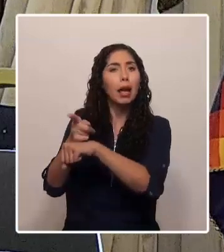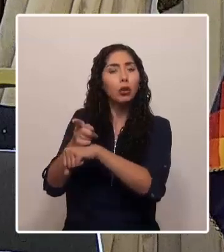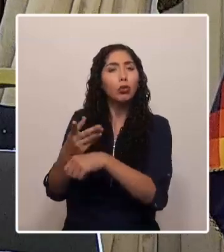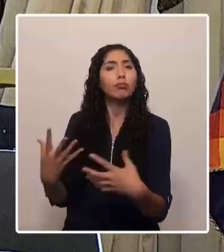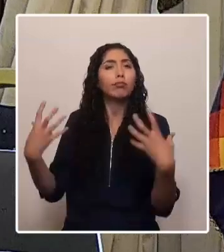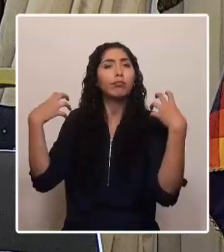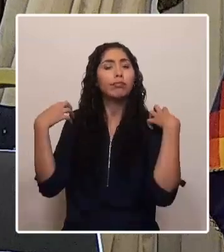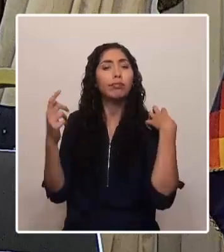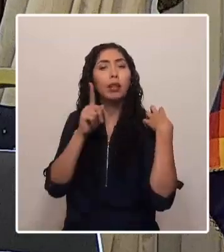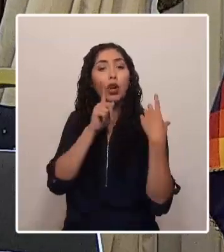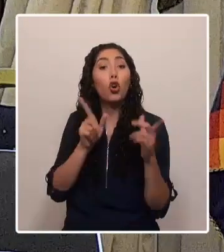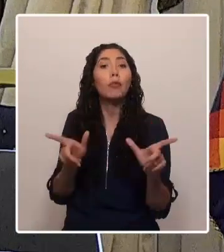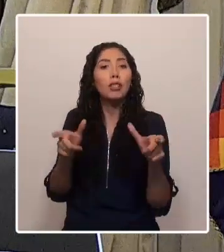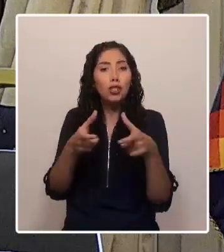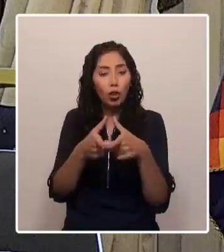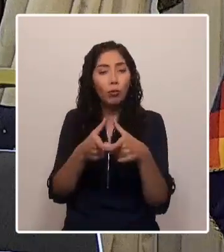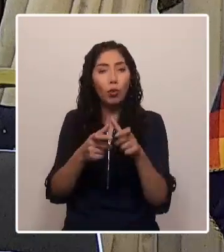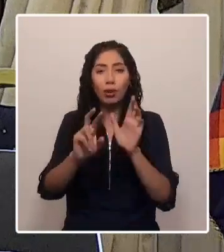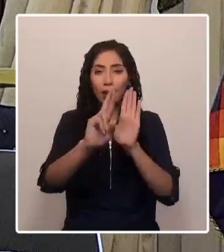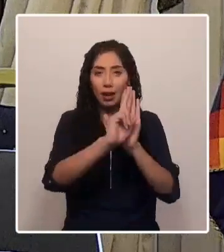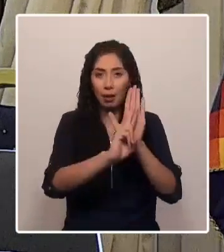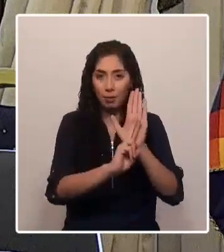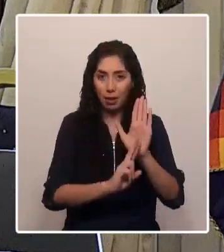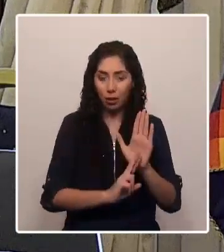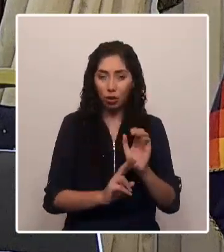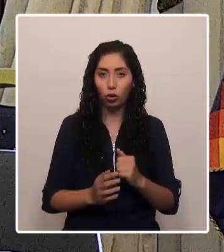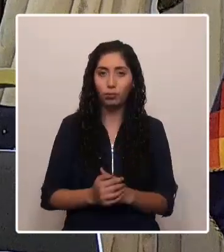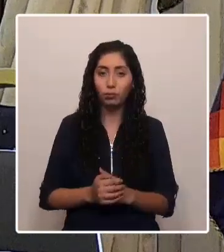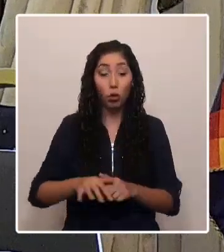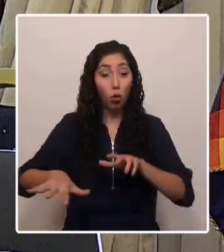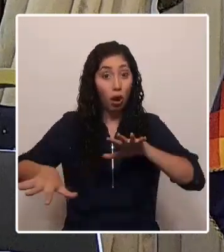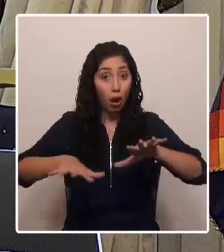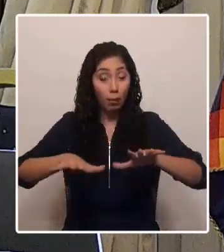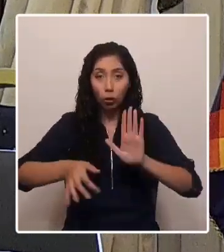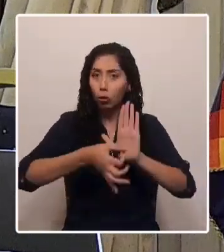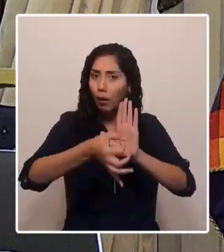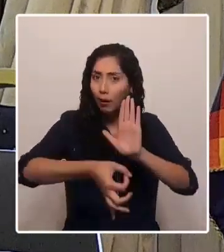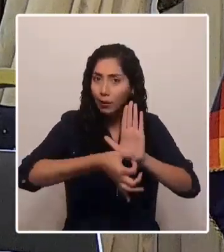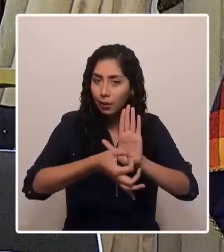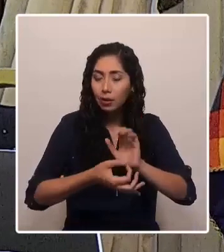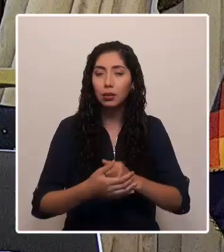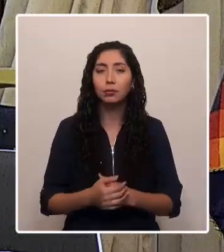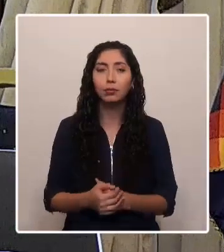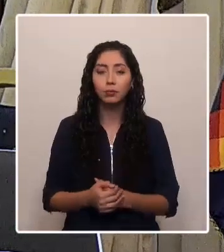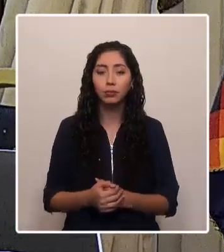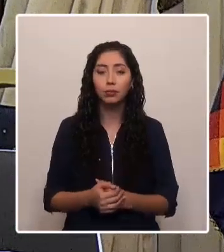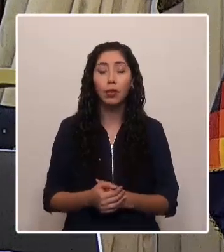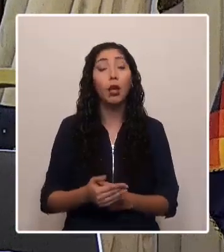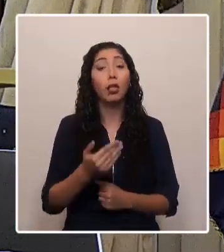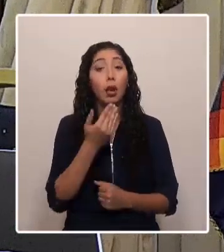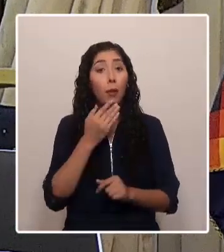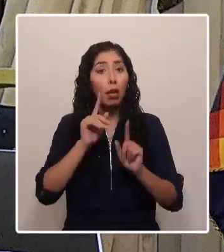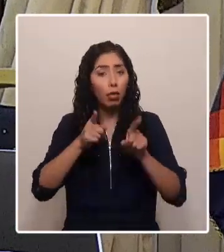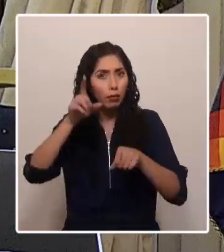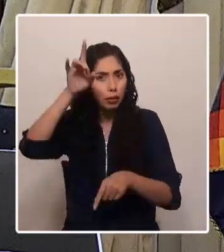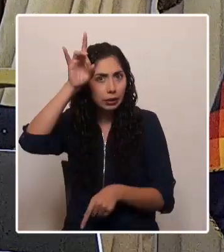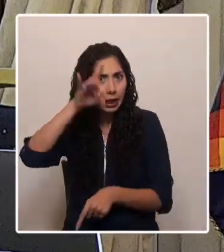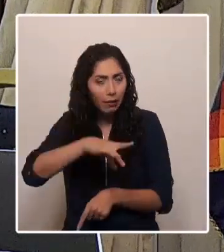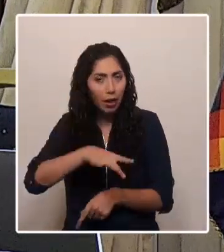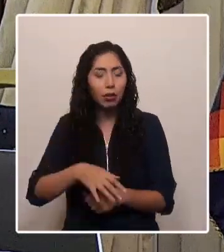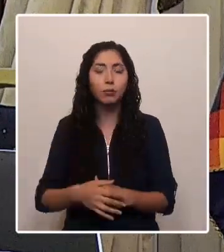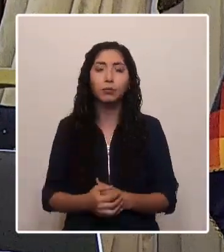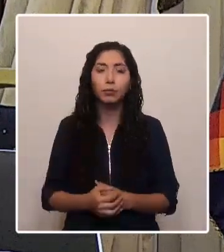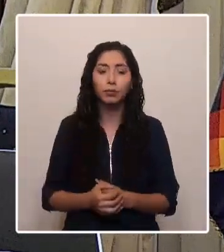Comisión por reglamentos. Los elementos que se señalan. Vale tener presente que se hace explícito